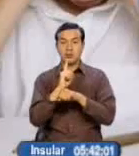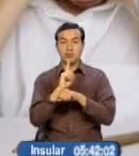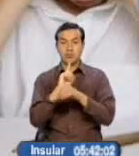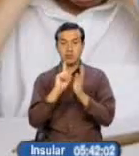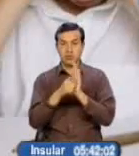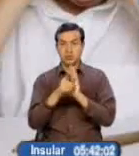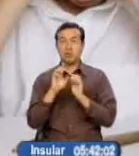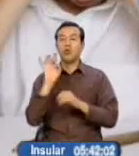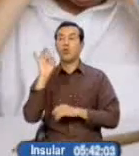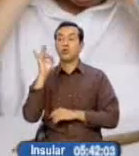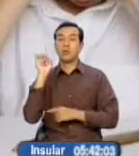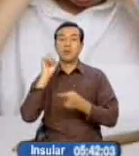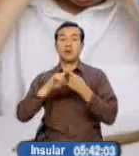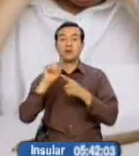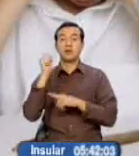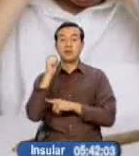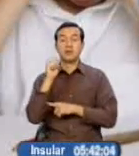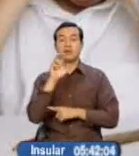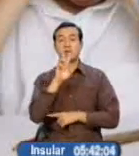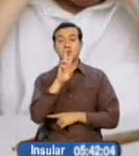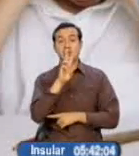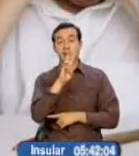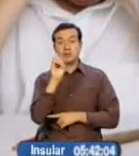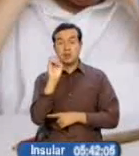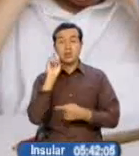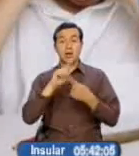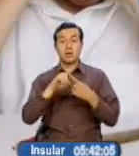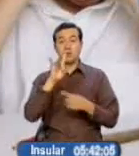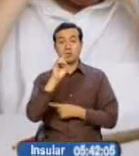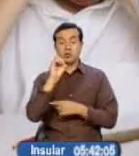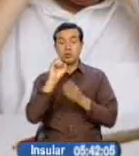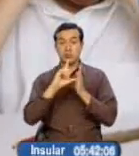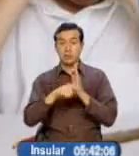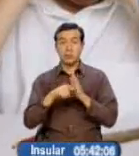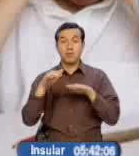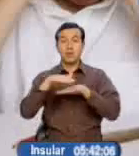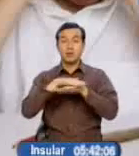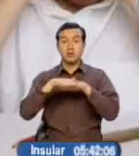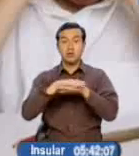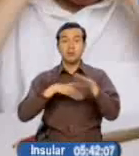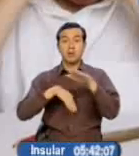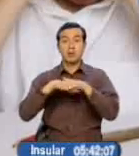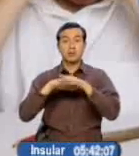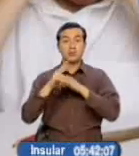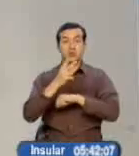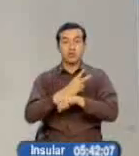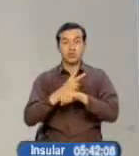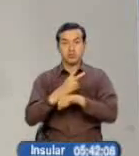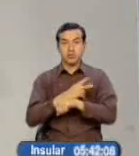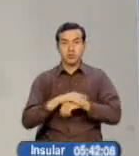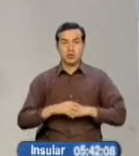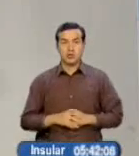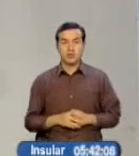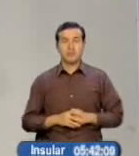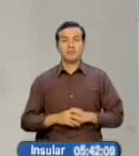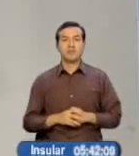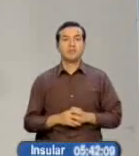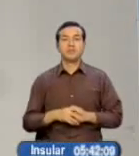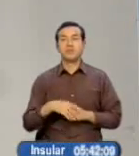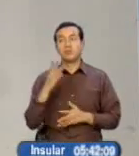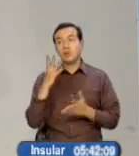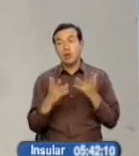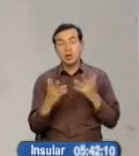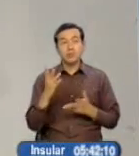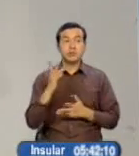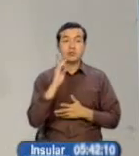octavo a décimo, de 60 a 80 minutos. Y para el bachillerato establece máximo 2 horas. Si es que algún plantel